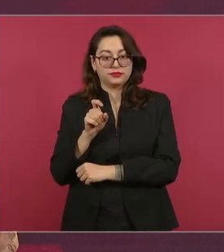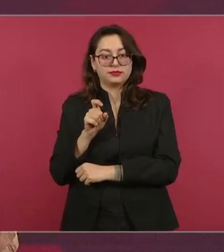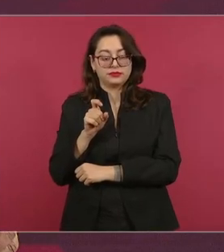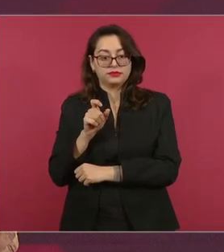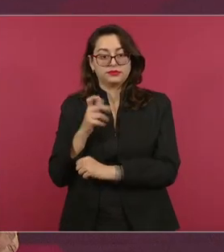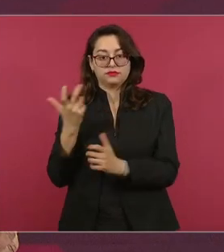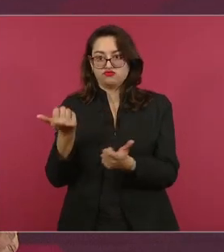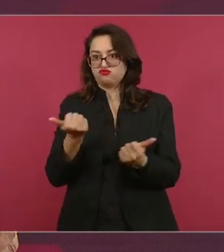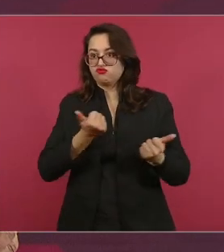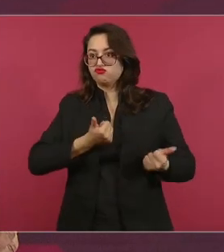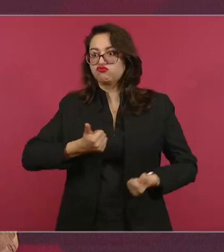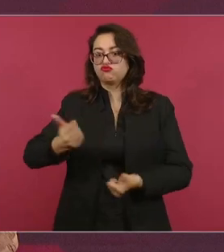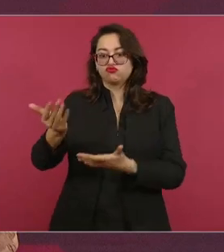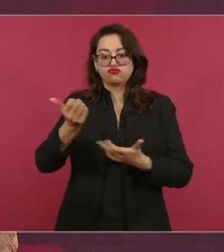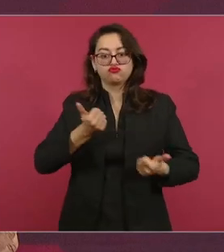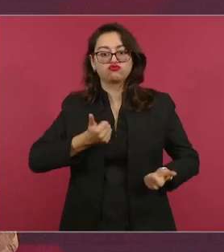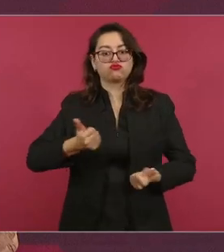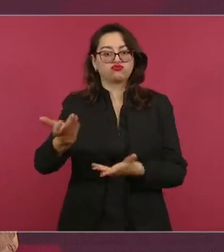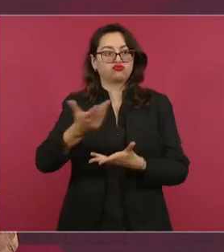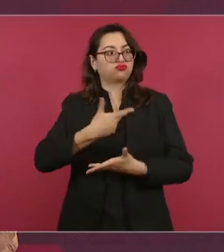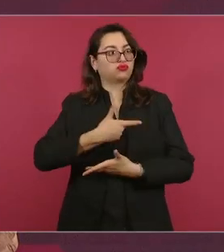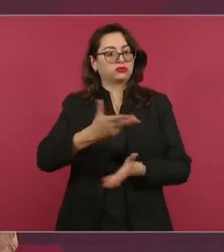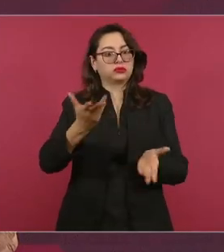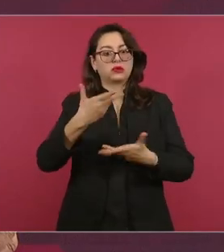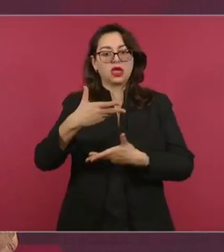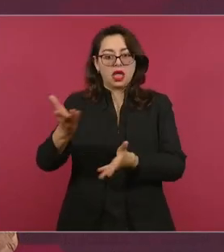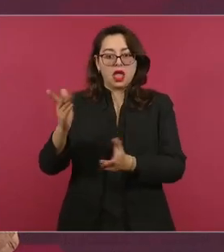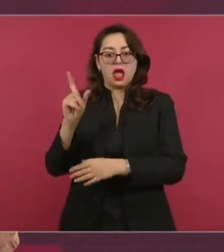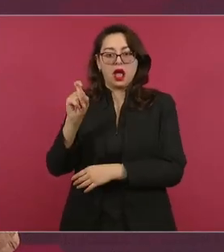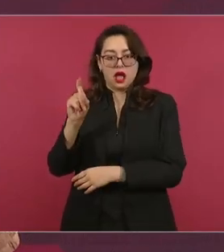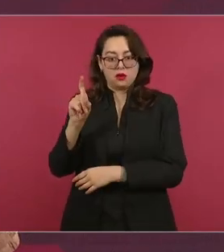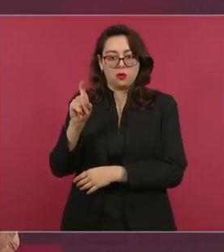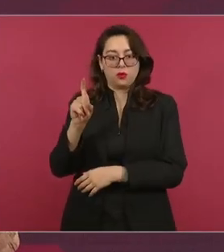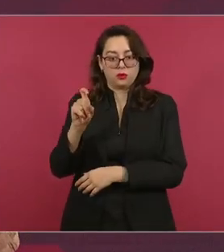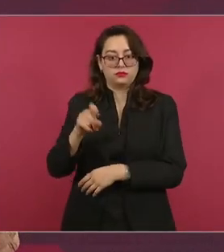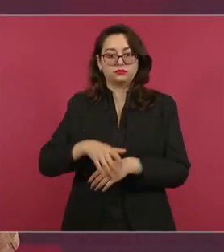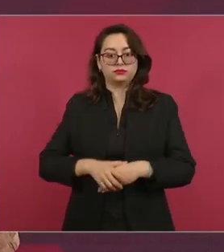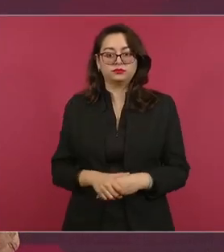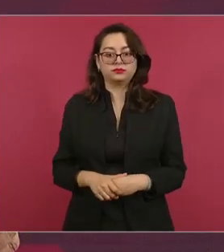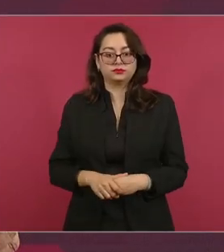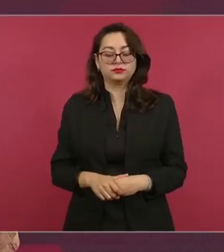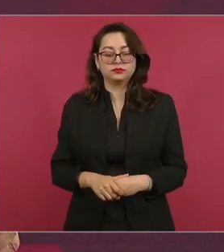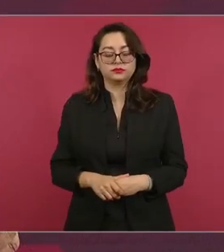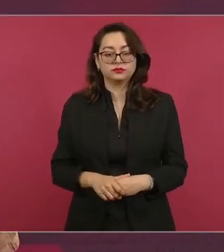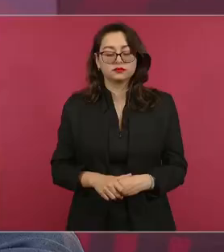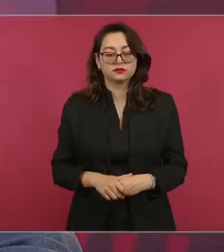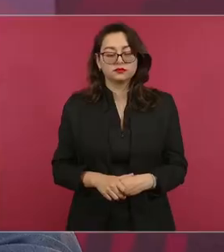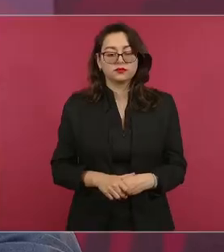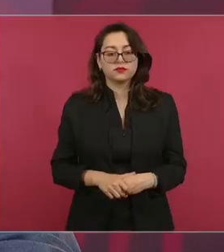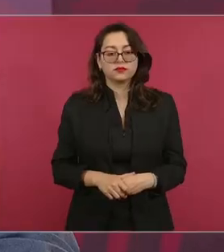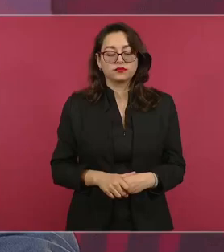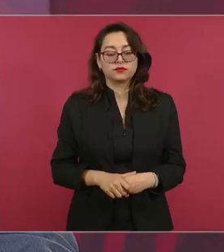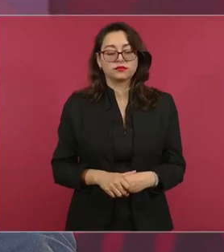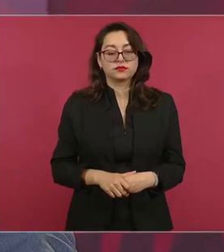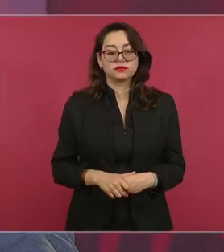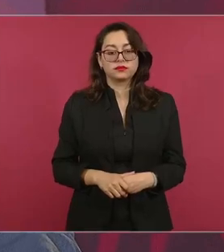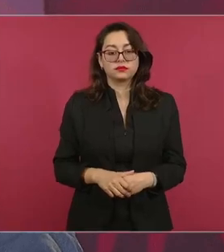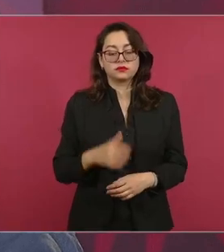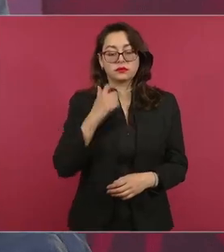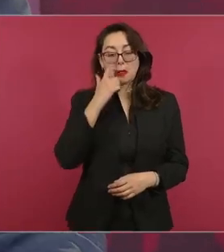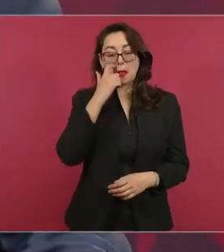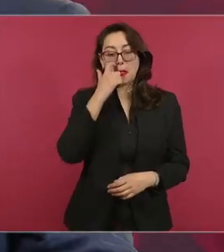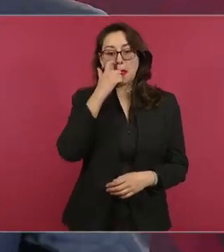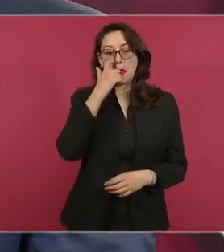cisternas de distribución de agua para las colonias. En el caso de